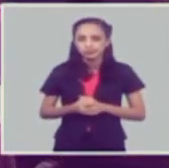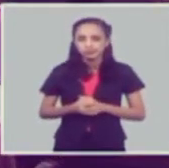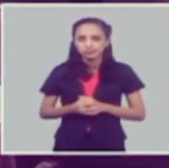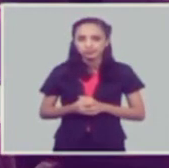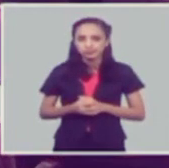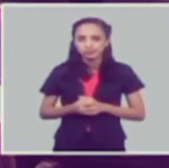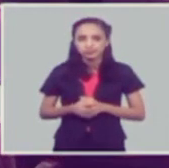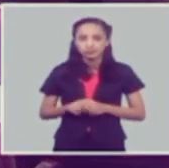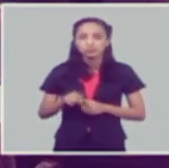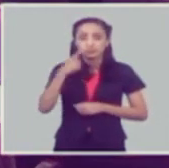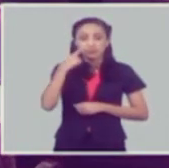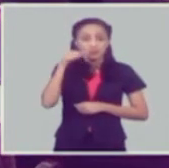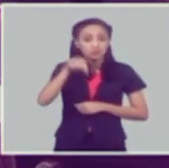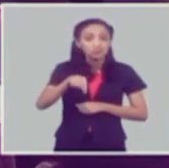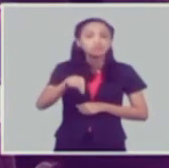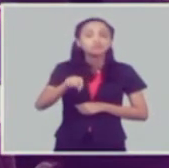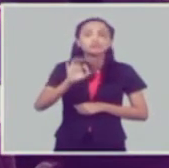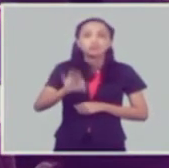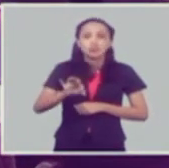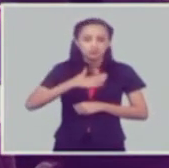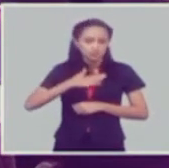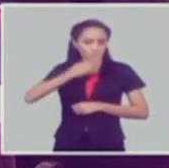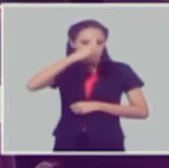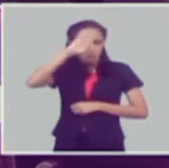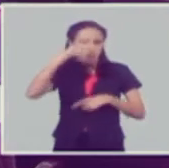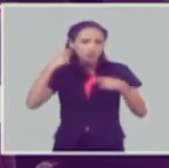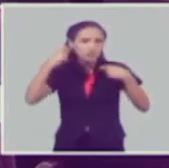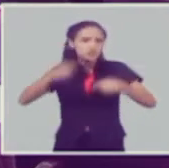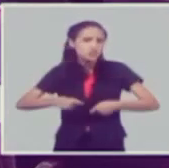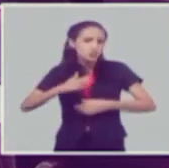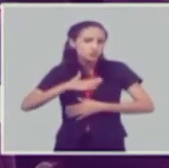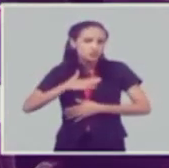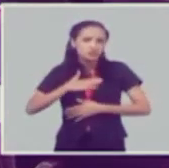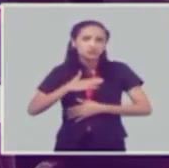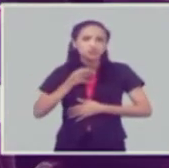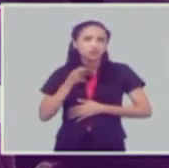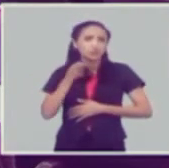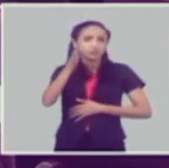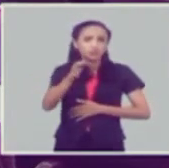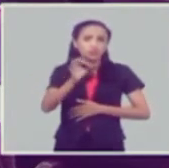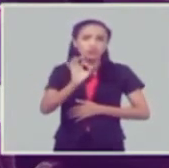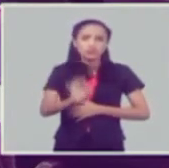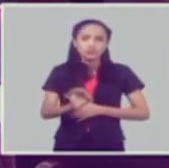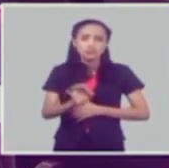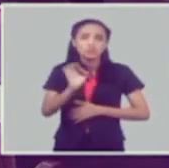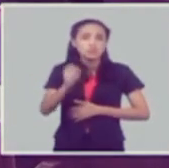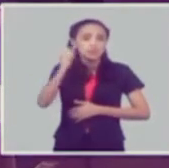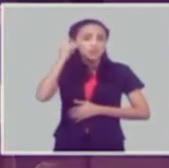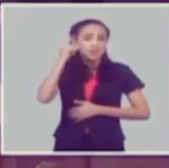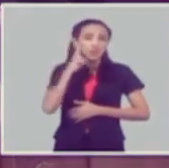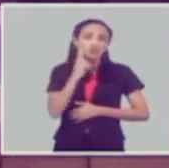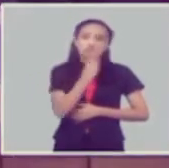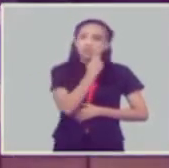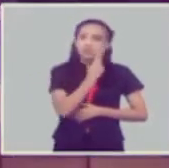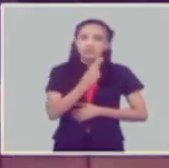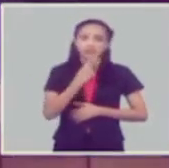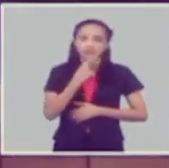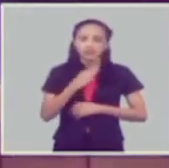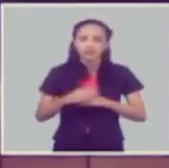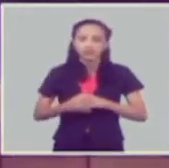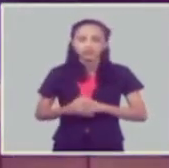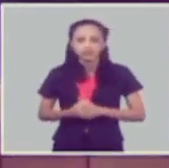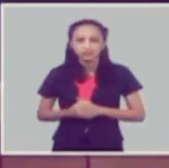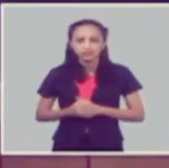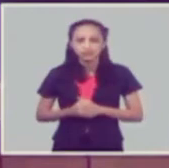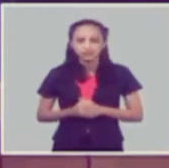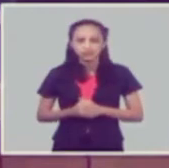genio emergió la nación que definió su destino en la lealtad superior al testamento político de José Martí, antiimperialista